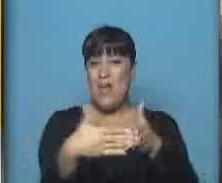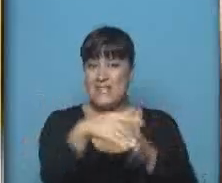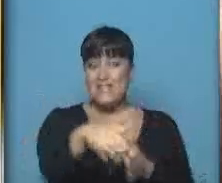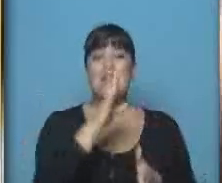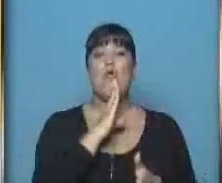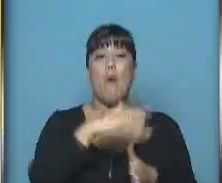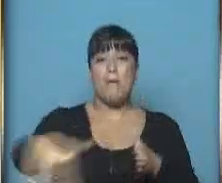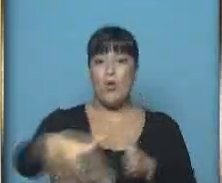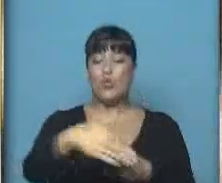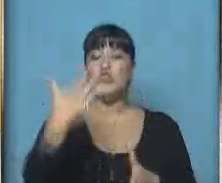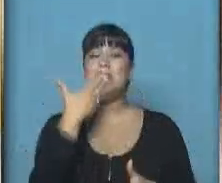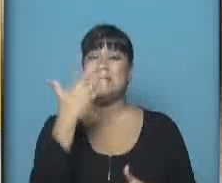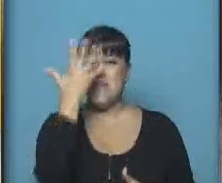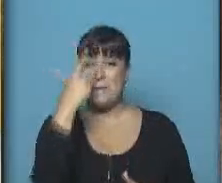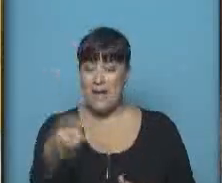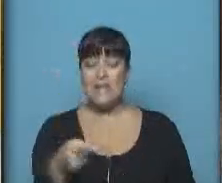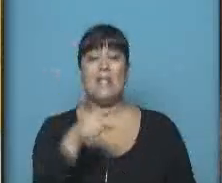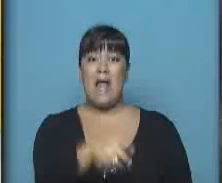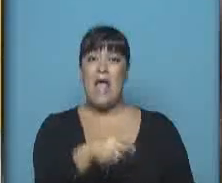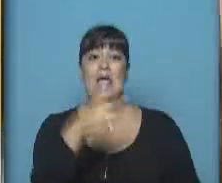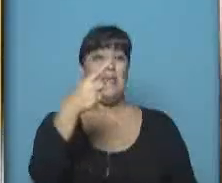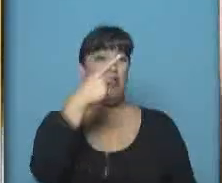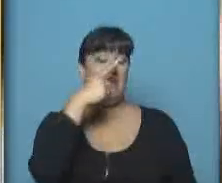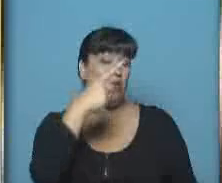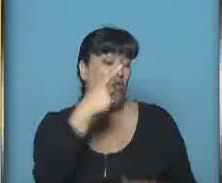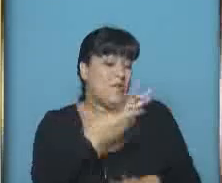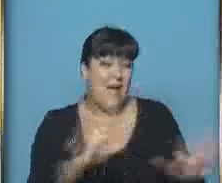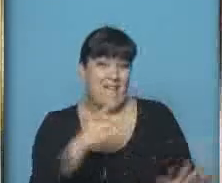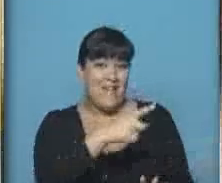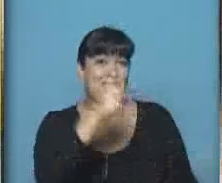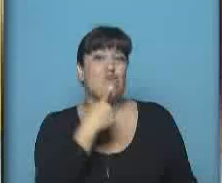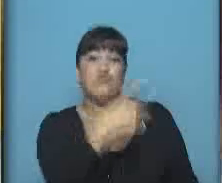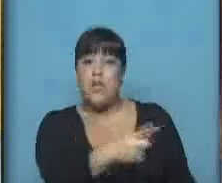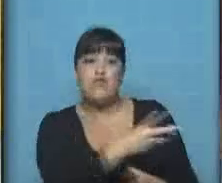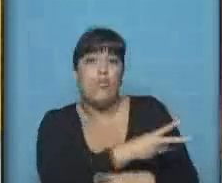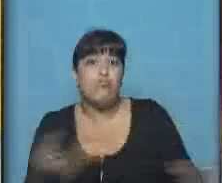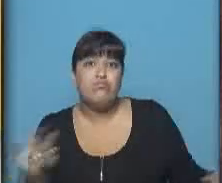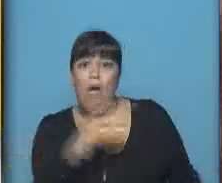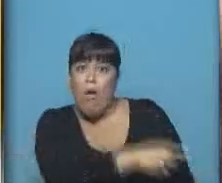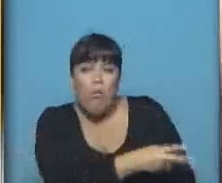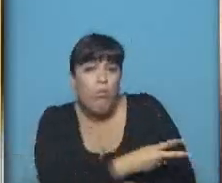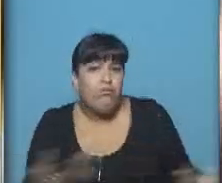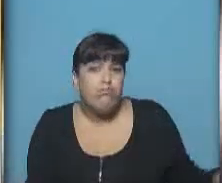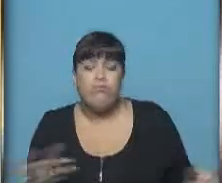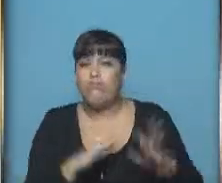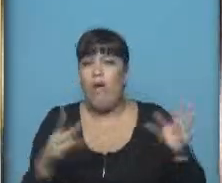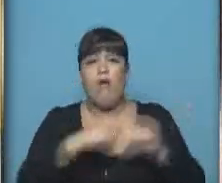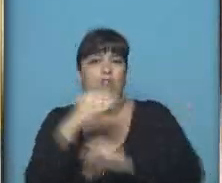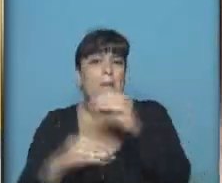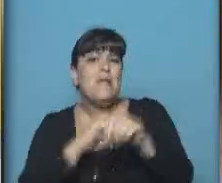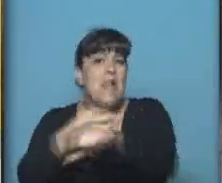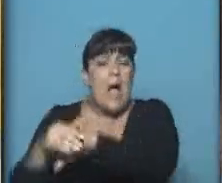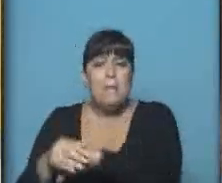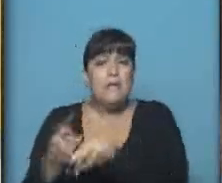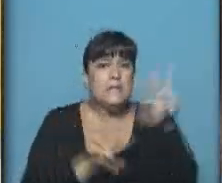Juan B. Justo y Avenida San Martín, Lucas fue visto por última vez. A partir de ahí no se supo más de él. La familia y sus amigos